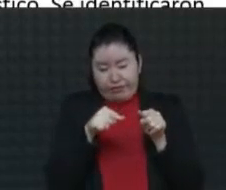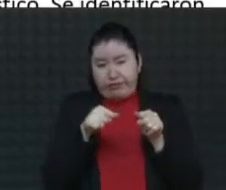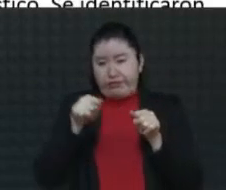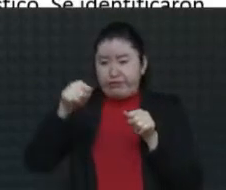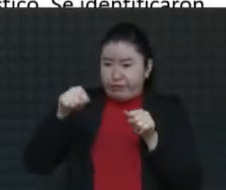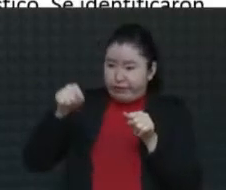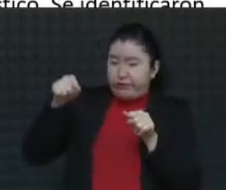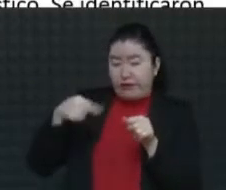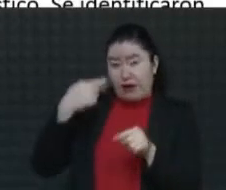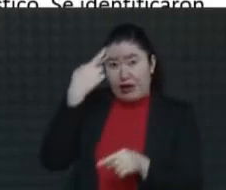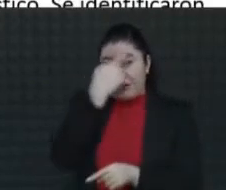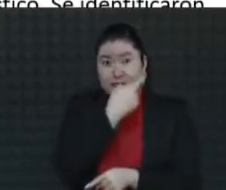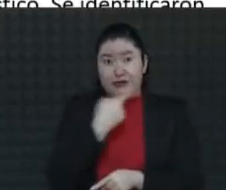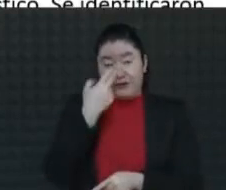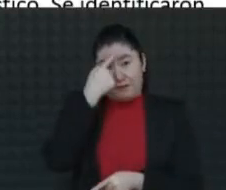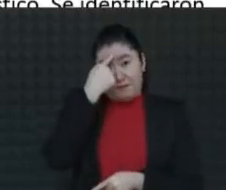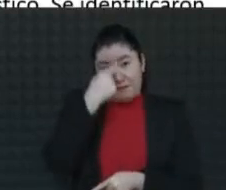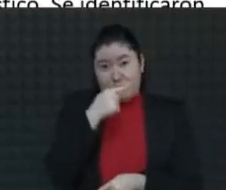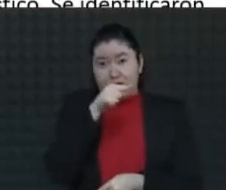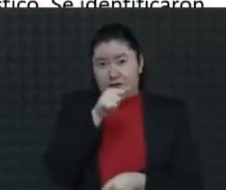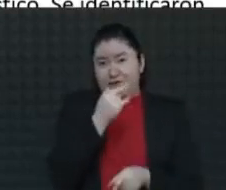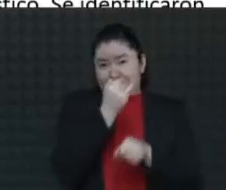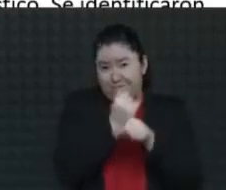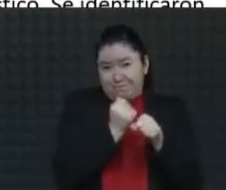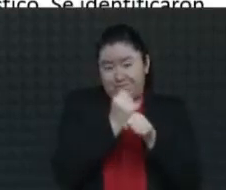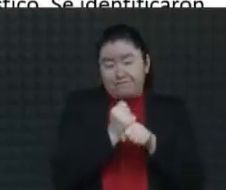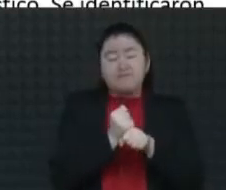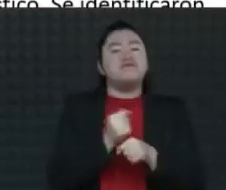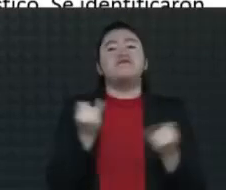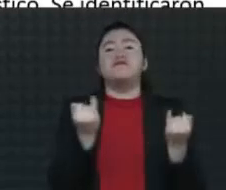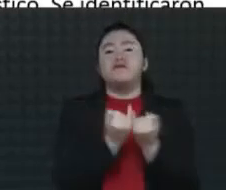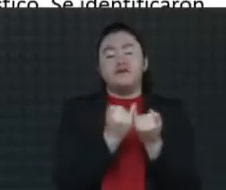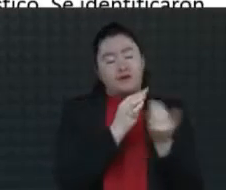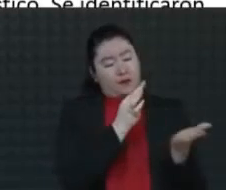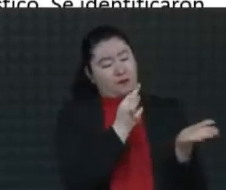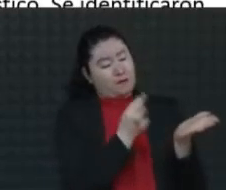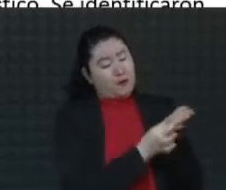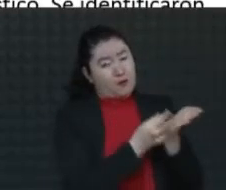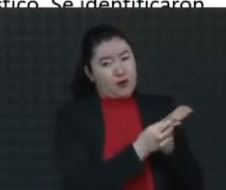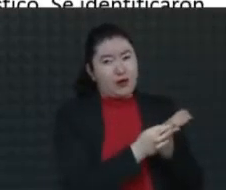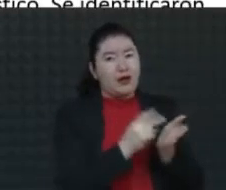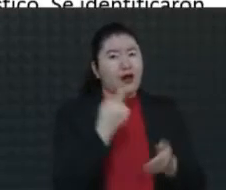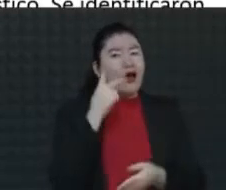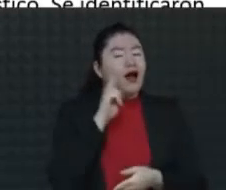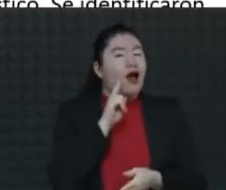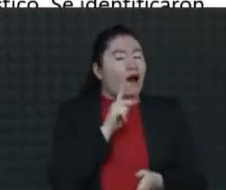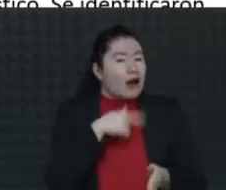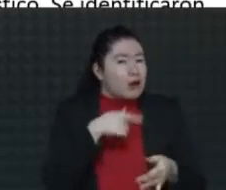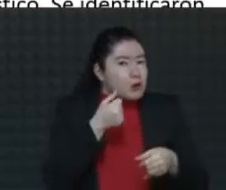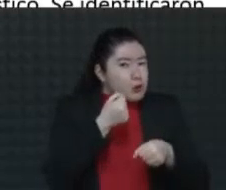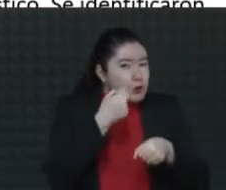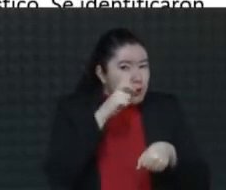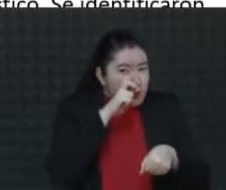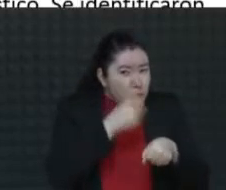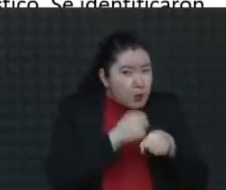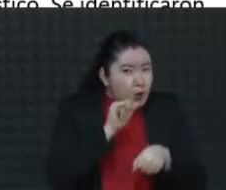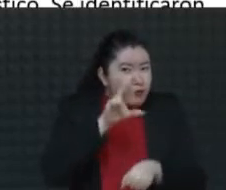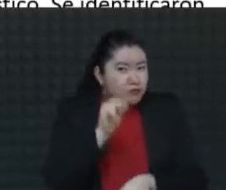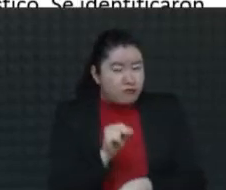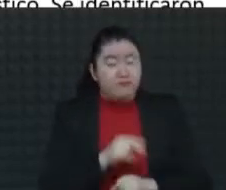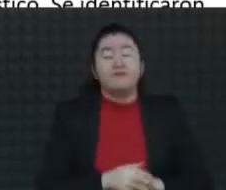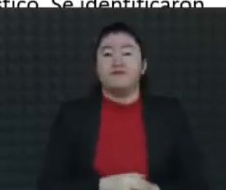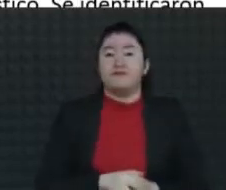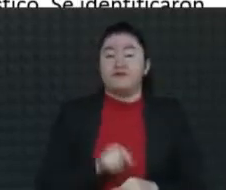para el análisis fractográfico, análisis metalúrgico y pruebas de dureza. Dichas ubicaciones incluyeron